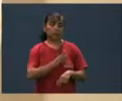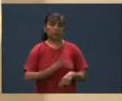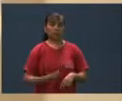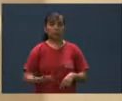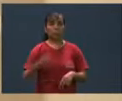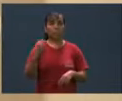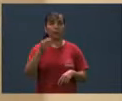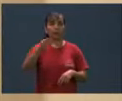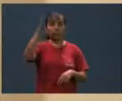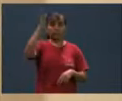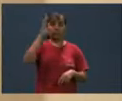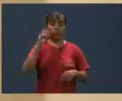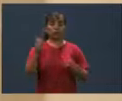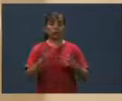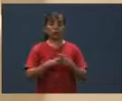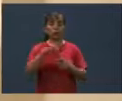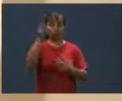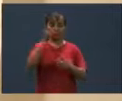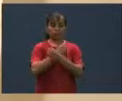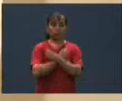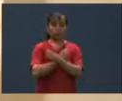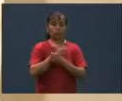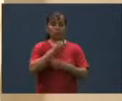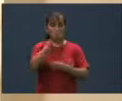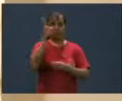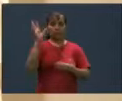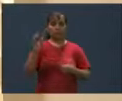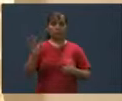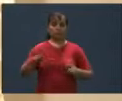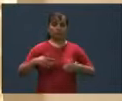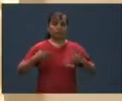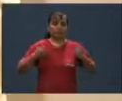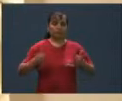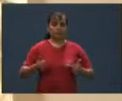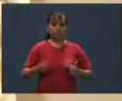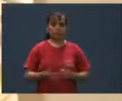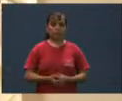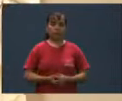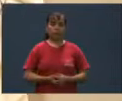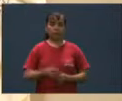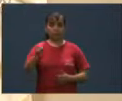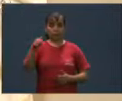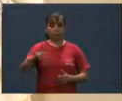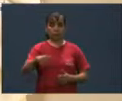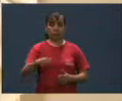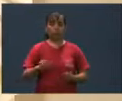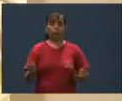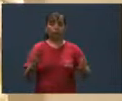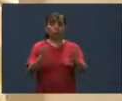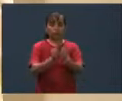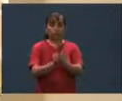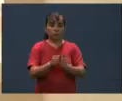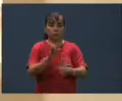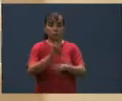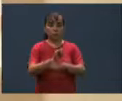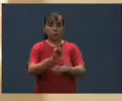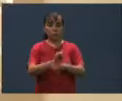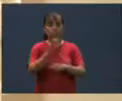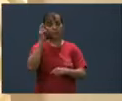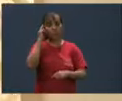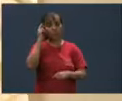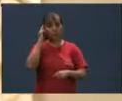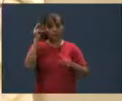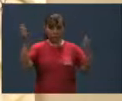para que el Señor con su amor y gracia les fortalezca. Y hoy nos unimos a la iglesia que recuerda a